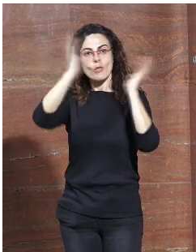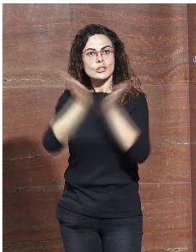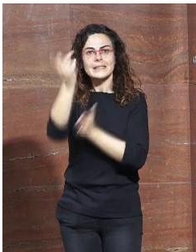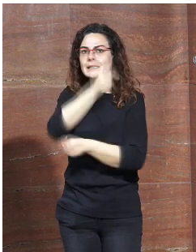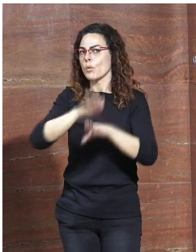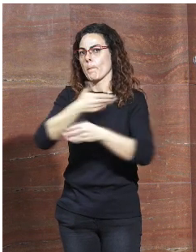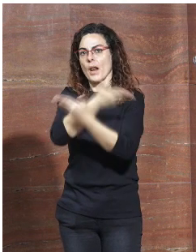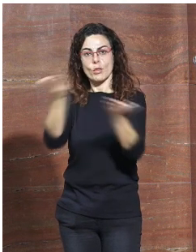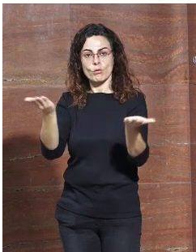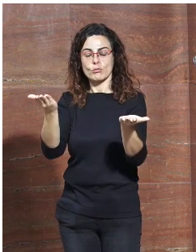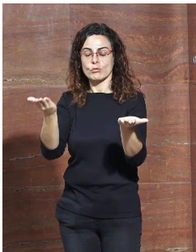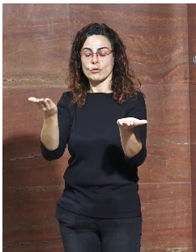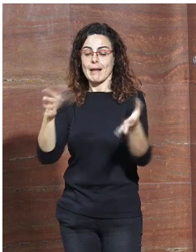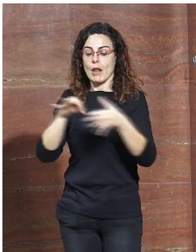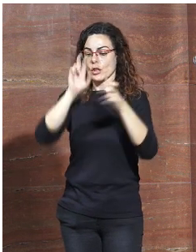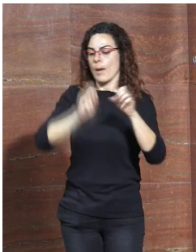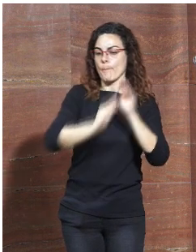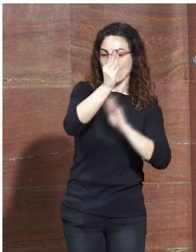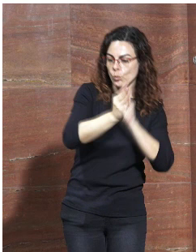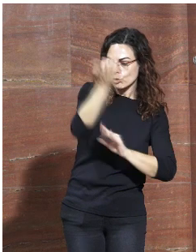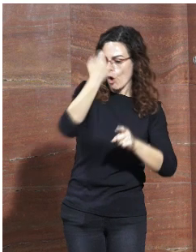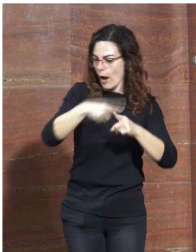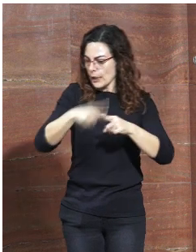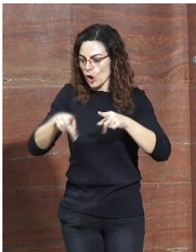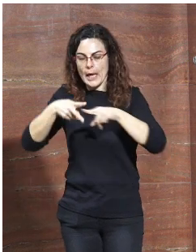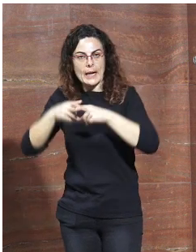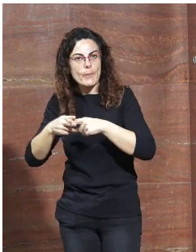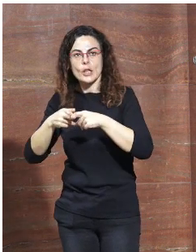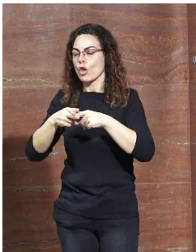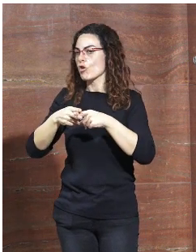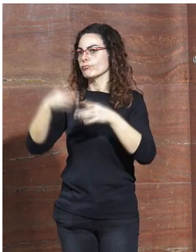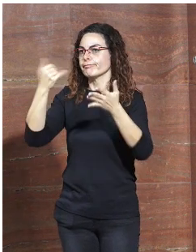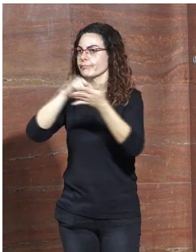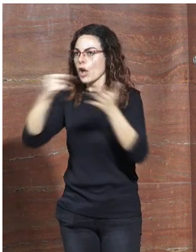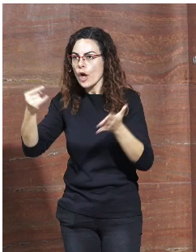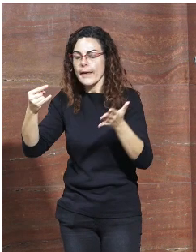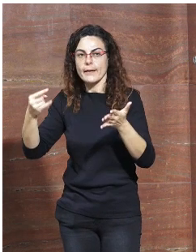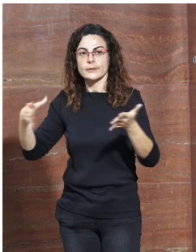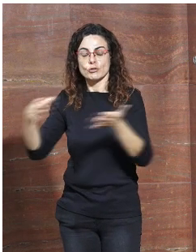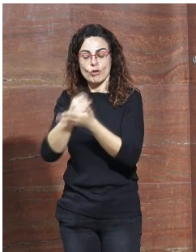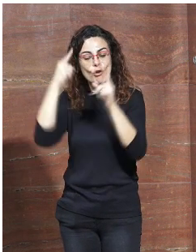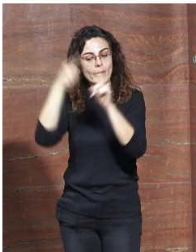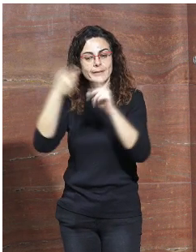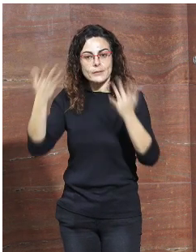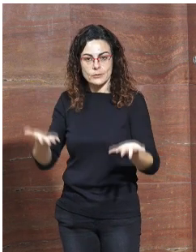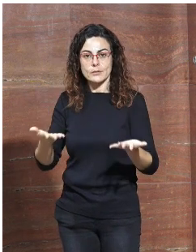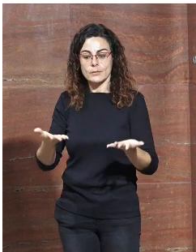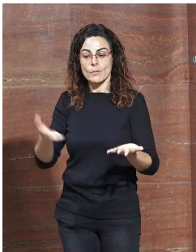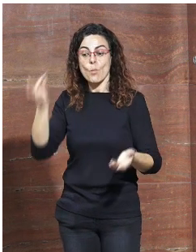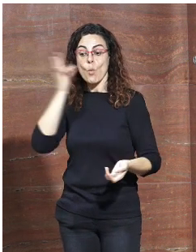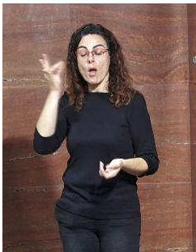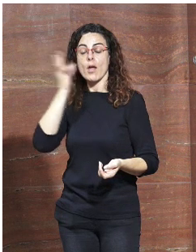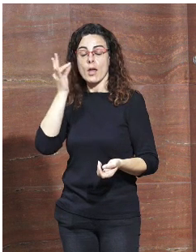todos en productos, objetos, instrumentos y herramientas de dispositivos para garantizar que las